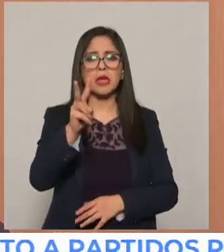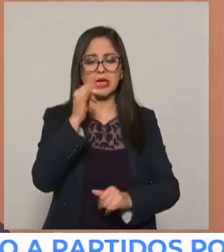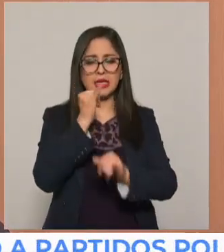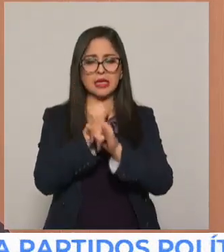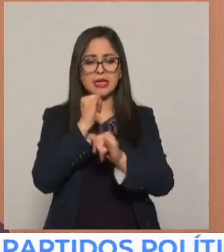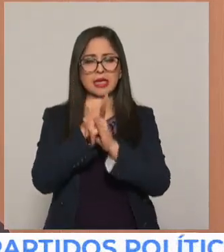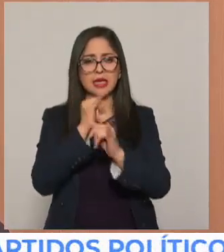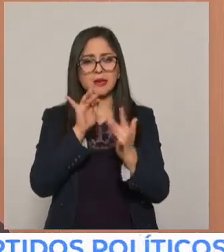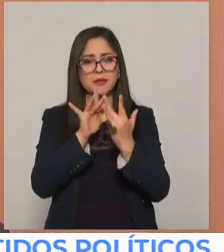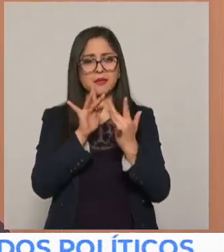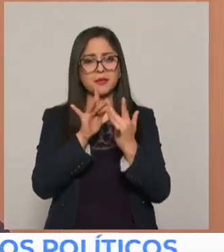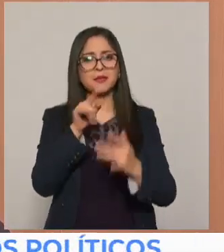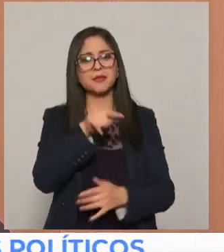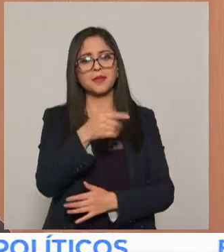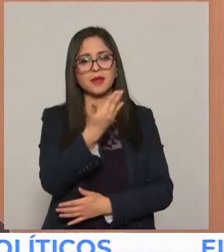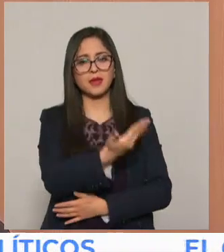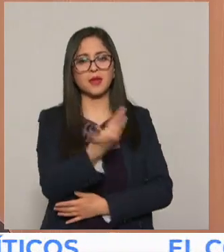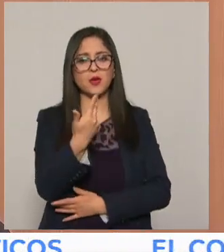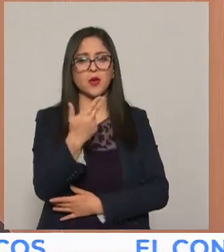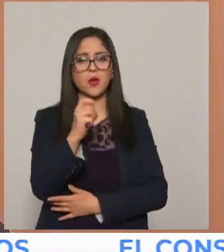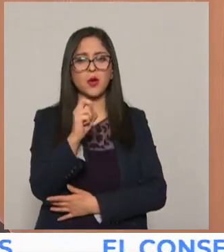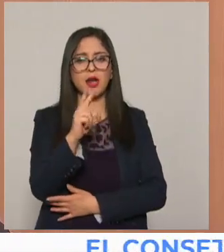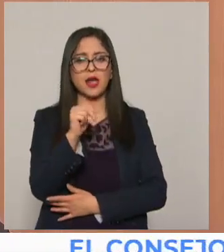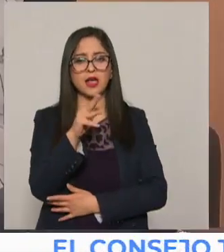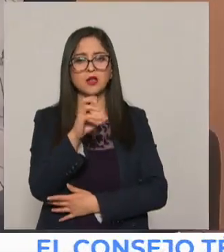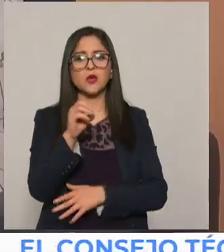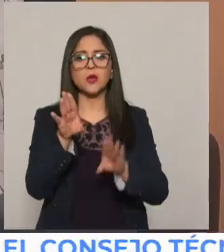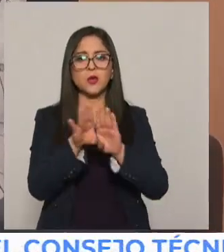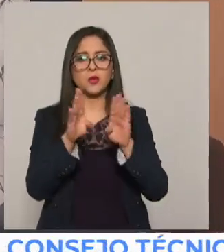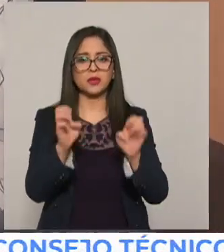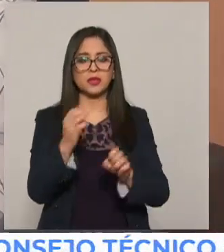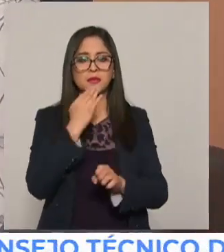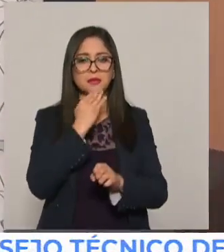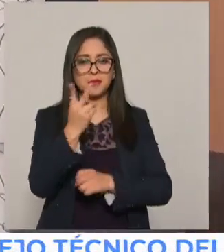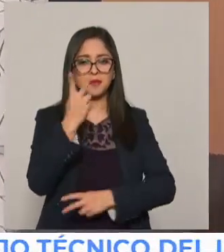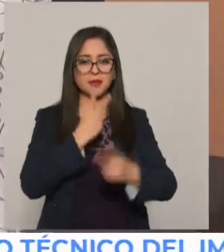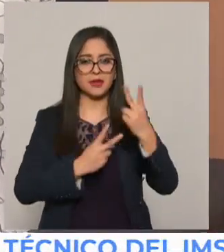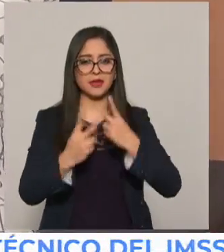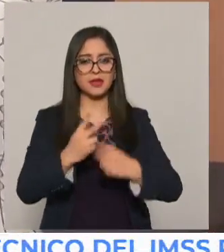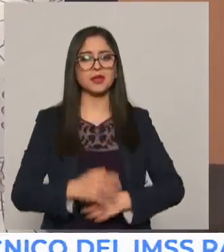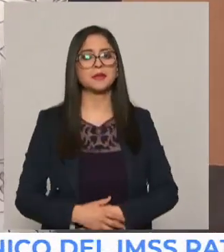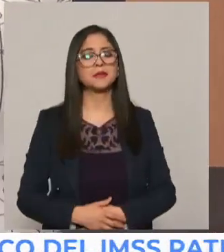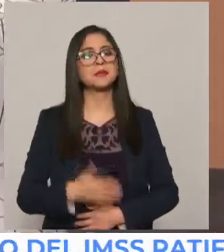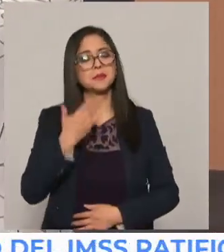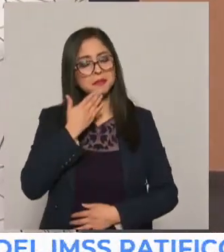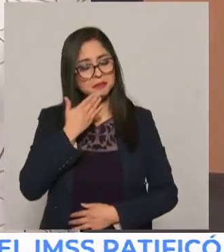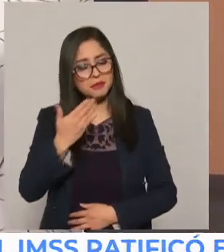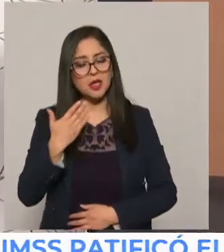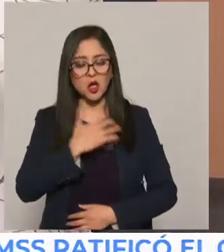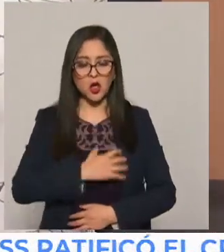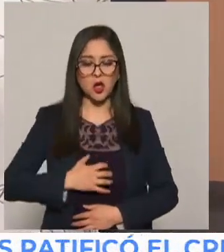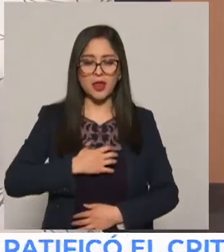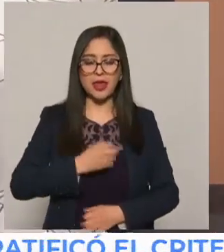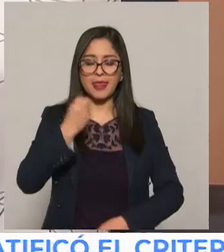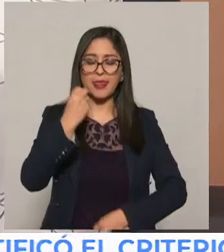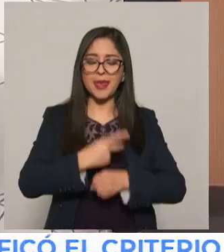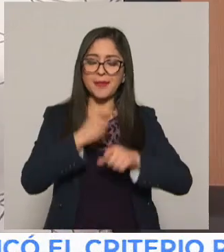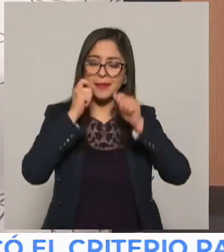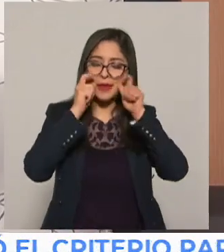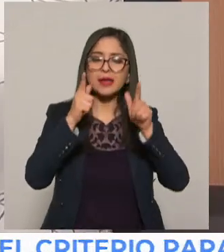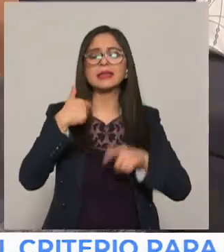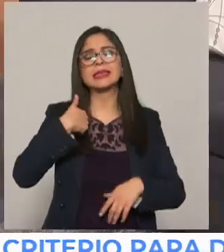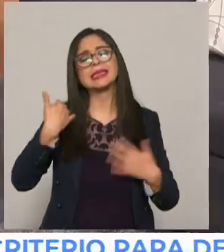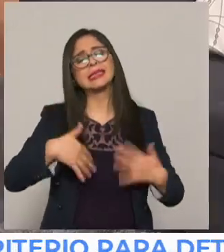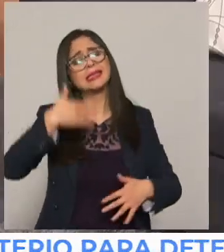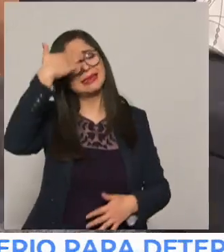plataformas digitales. Mi querido Horacio, ¿cómo estás? Bienvenido. Muy bien, muy contento de estar por acá, desmañanado, pero Oh, yo contento sé, de saludarnos. te levantamos súper temprano. Platícame